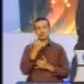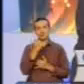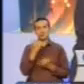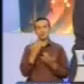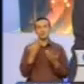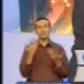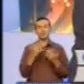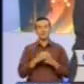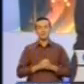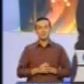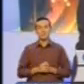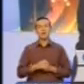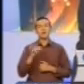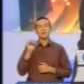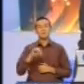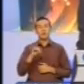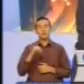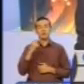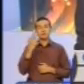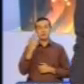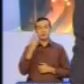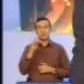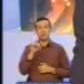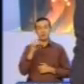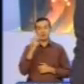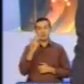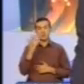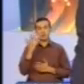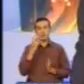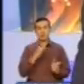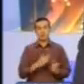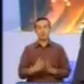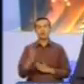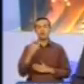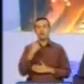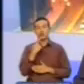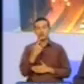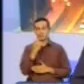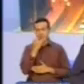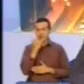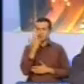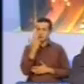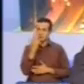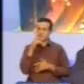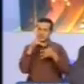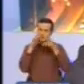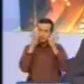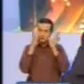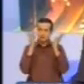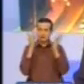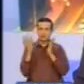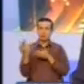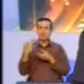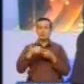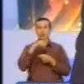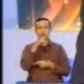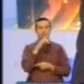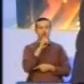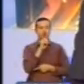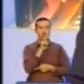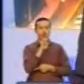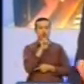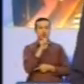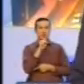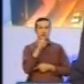Este día martes 13, que si no me equivoco, estamos aquí, me han puesto 12, 13 de diciembre. Tenemos ya la presencia de doña Doris Solís,